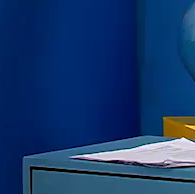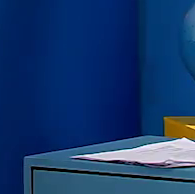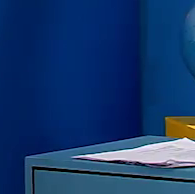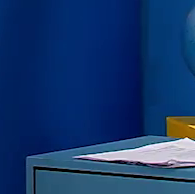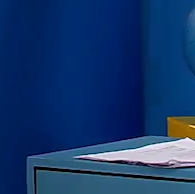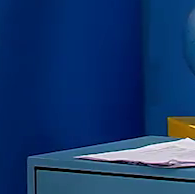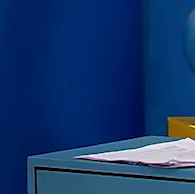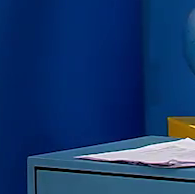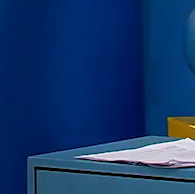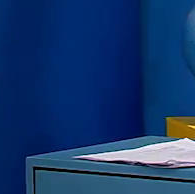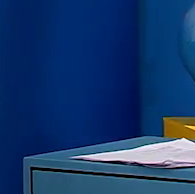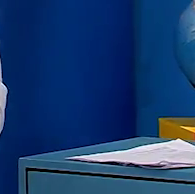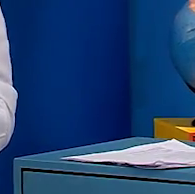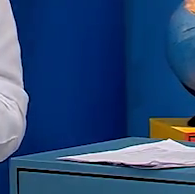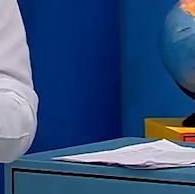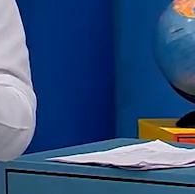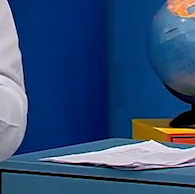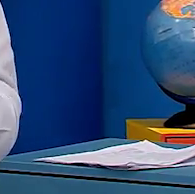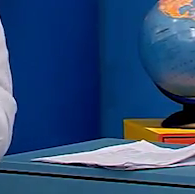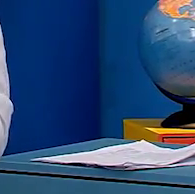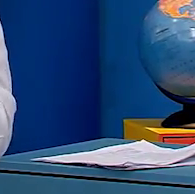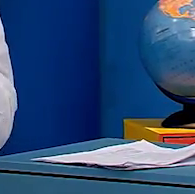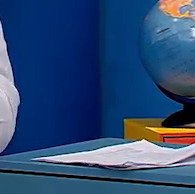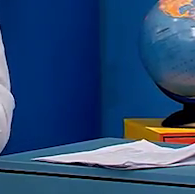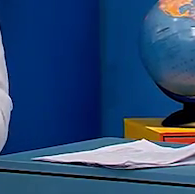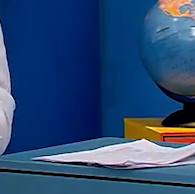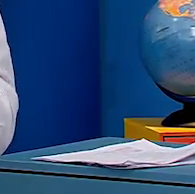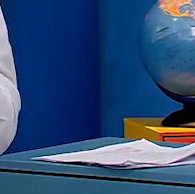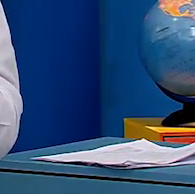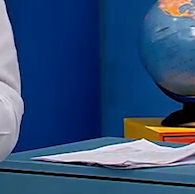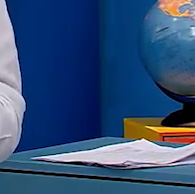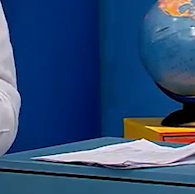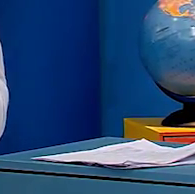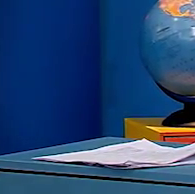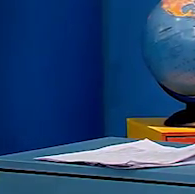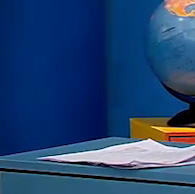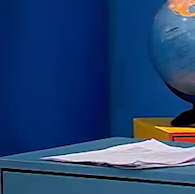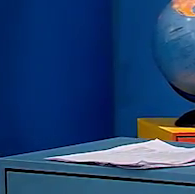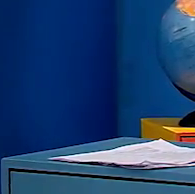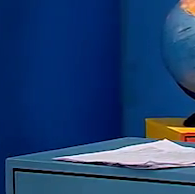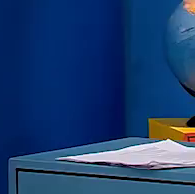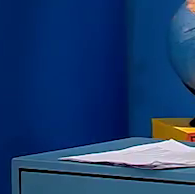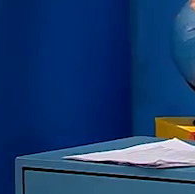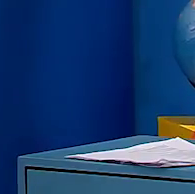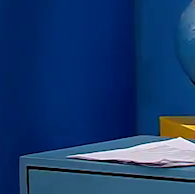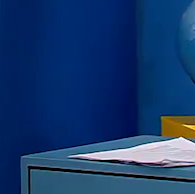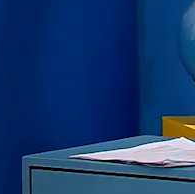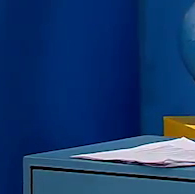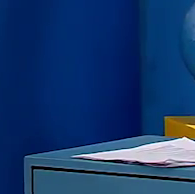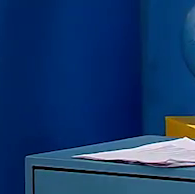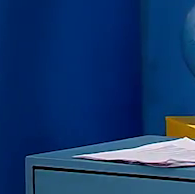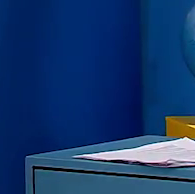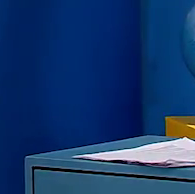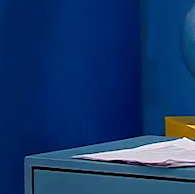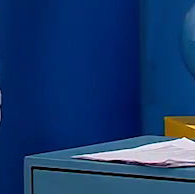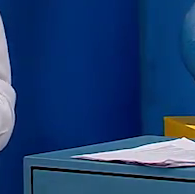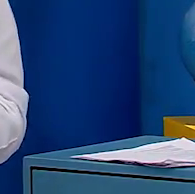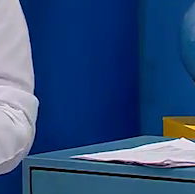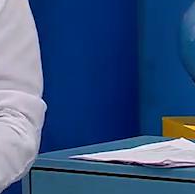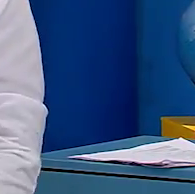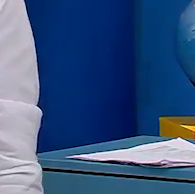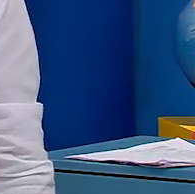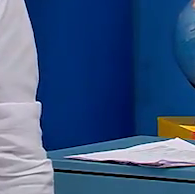ixpantilistli. Ximocuitlahuica cuali, huan ximocahuaca inmocha, que nopa, nimatitlamise ni huayicocolistli, huan sempa